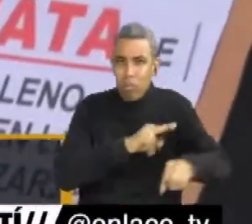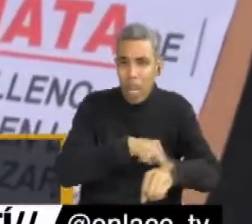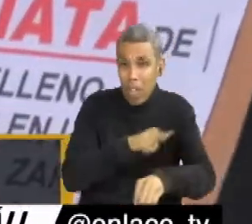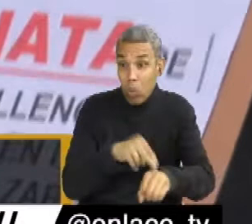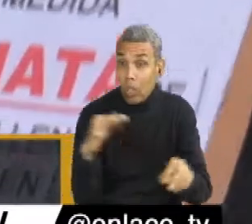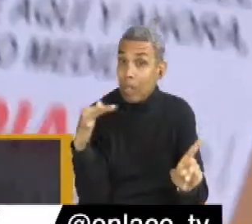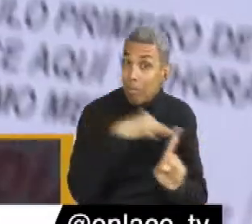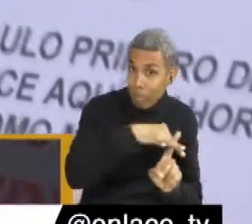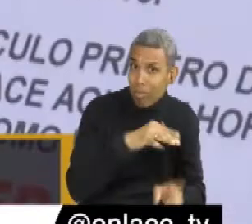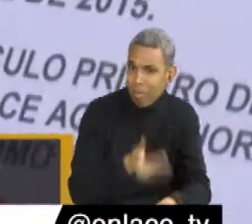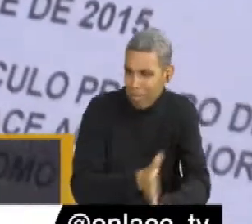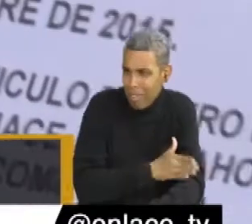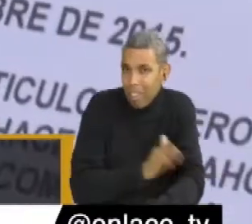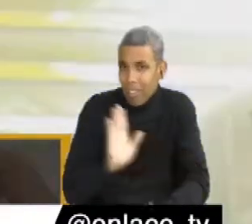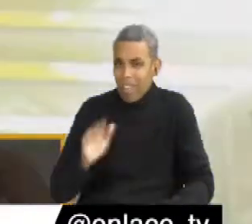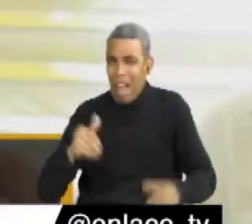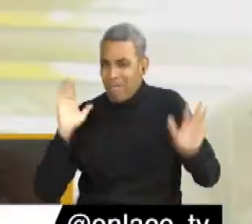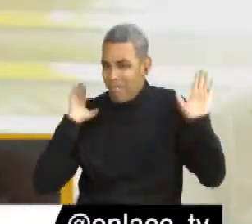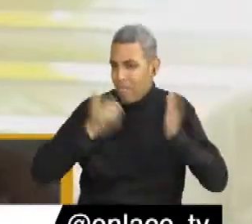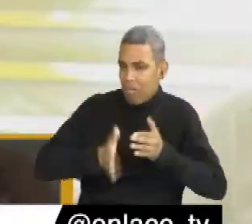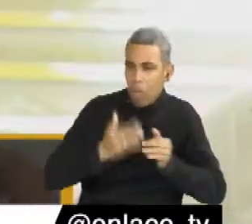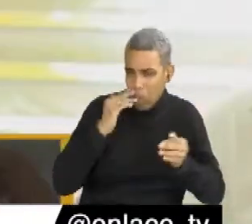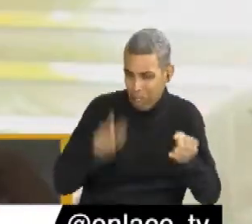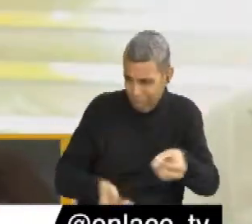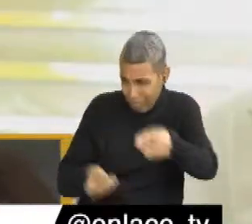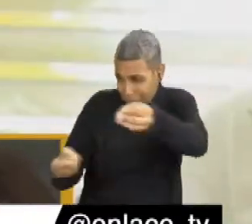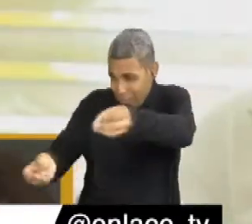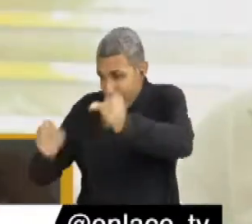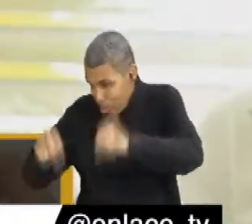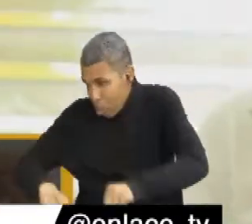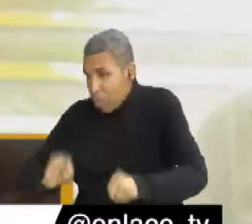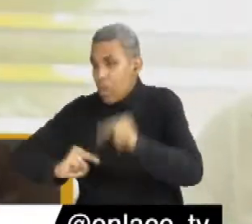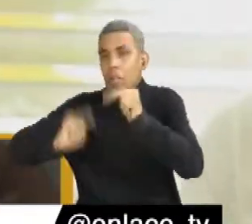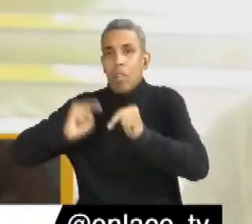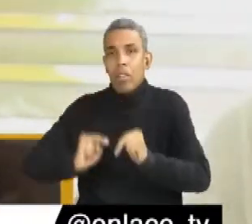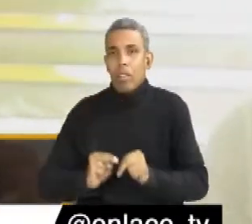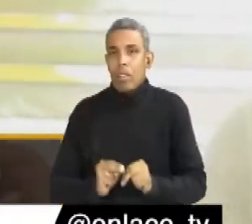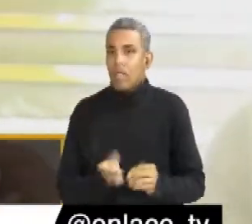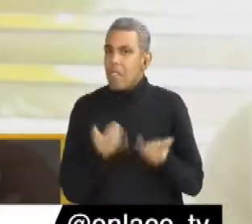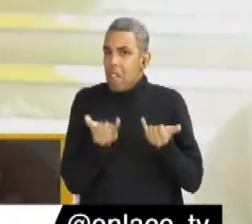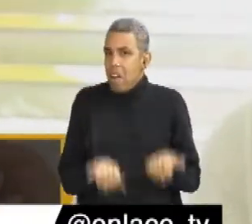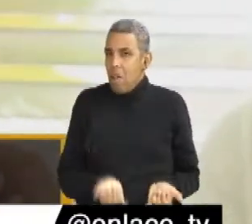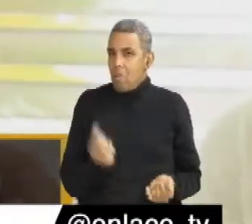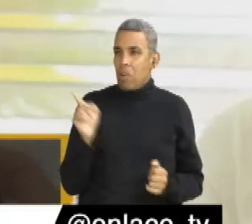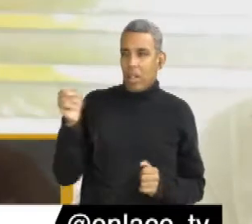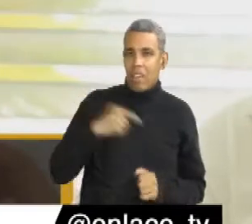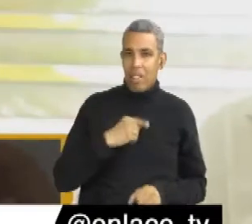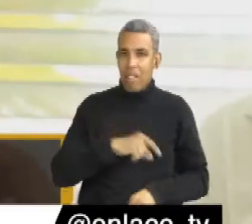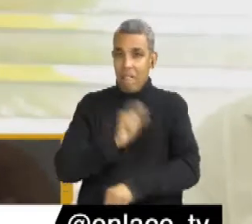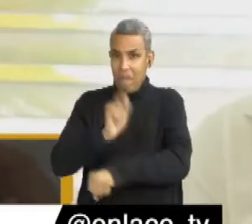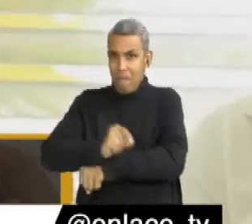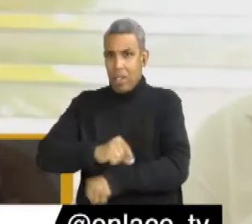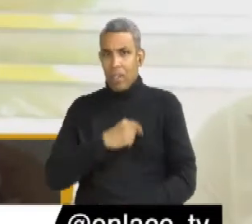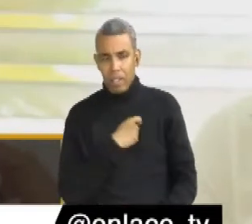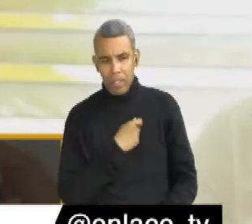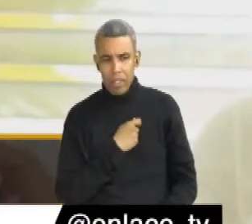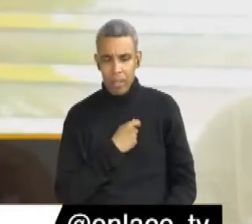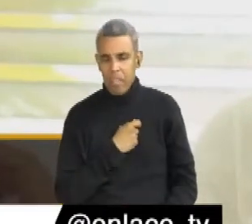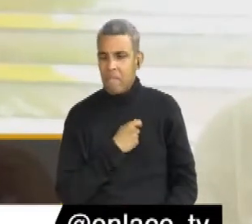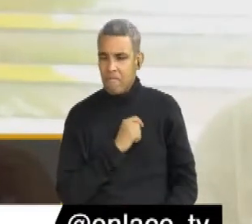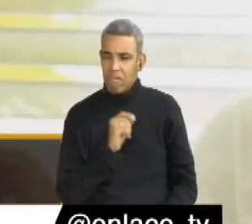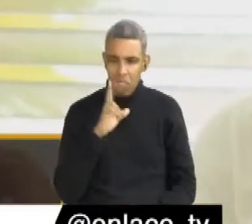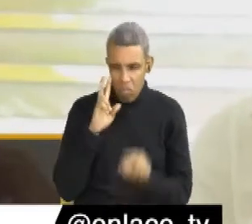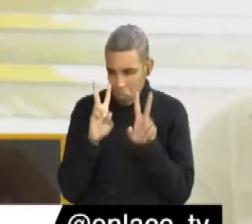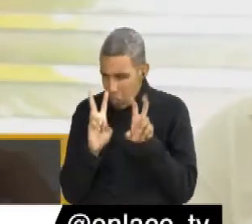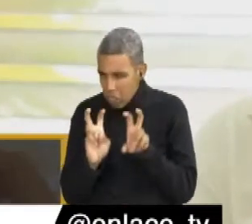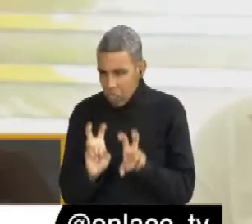a permitir tener un elemento muy importante para que con qué demostrar que esas dos licencias, tanto